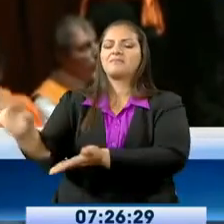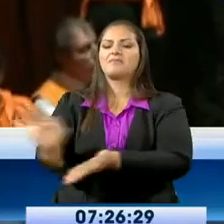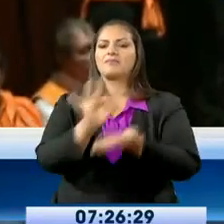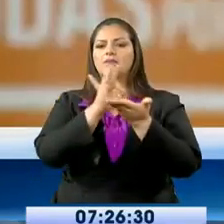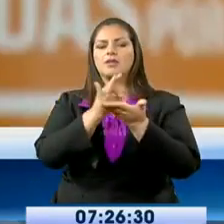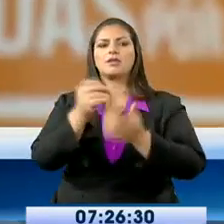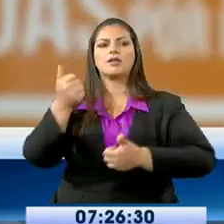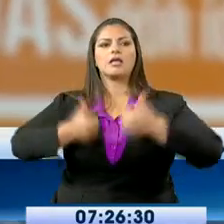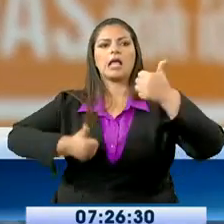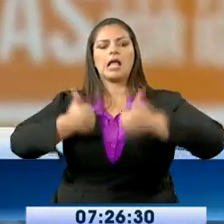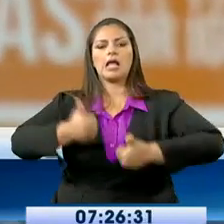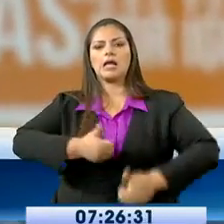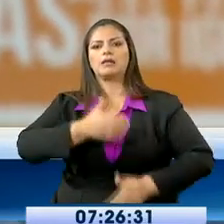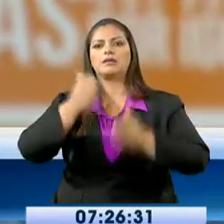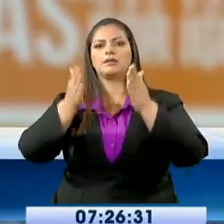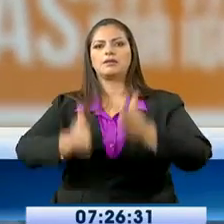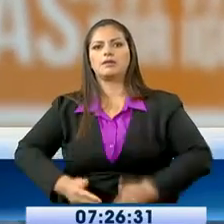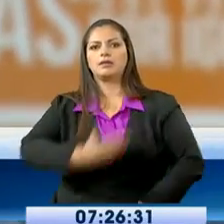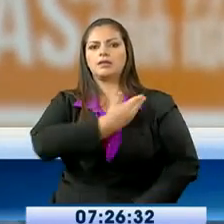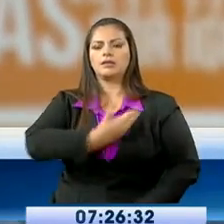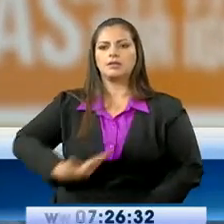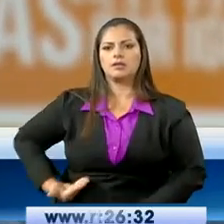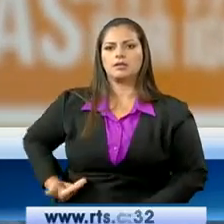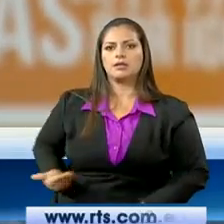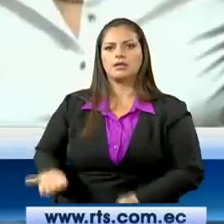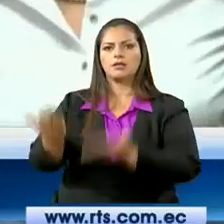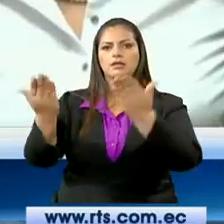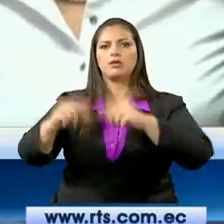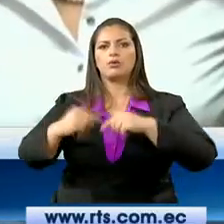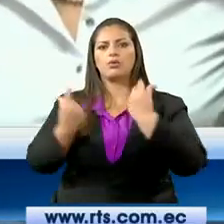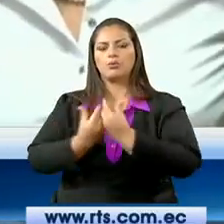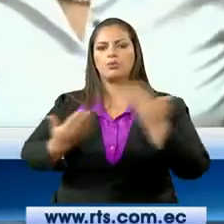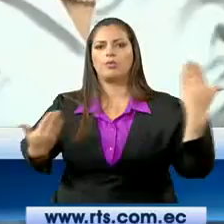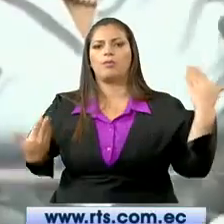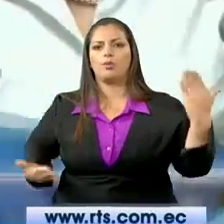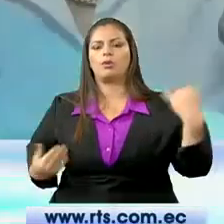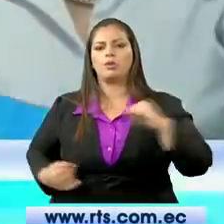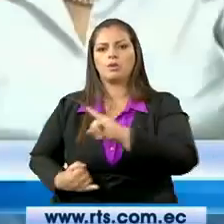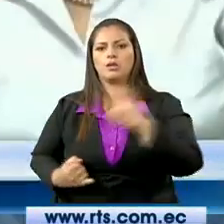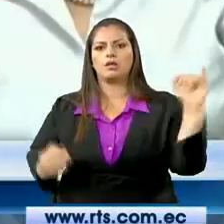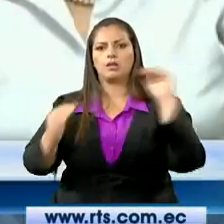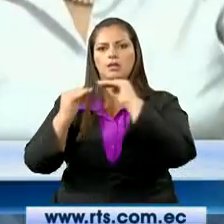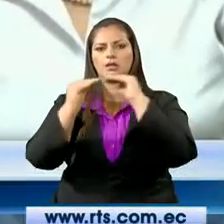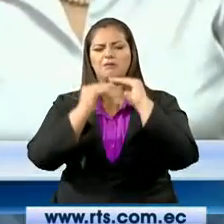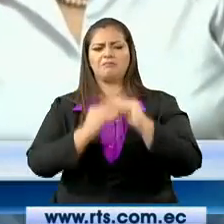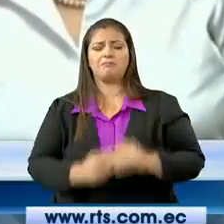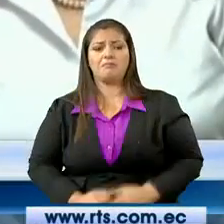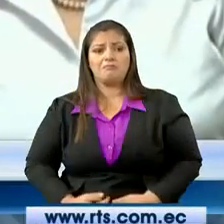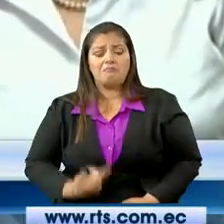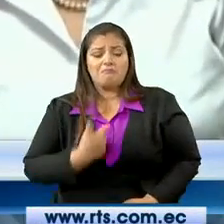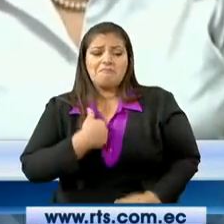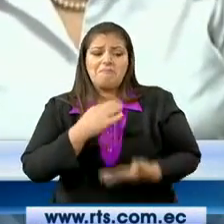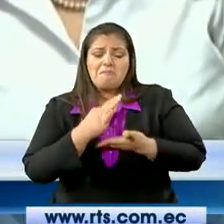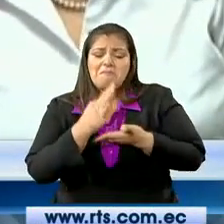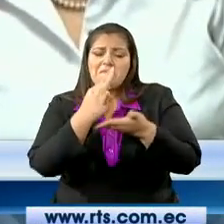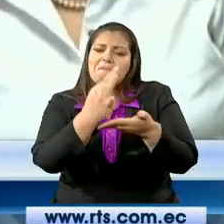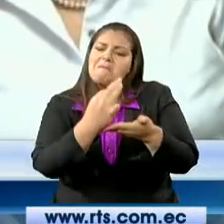la presidencia de la República por el partido Izquierda Democrática. Acepto esta nueva